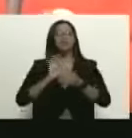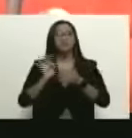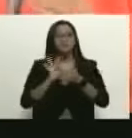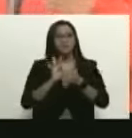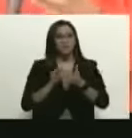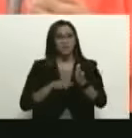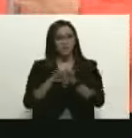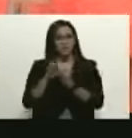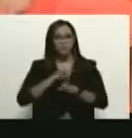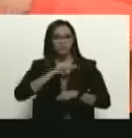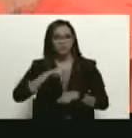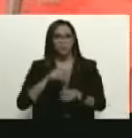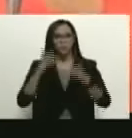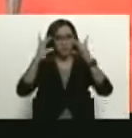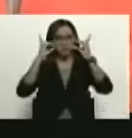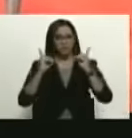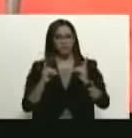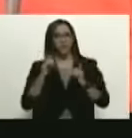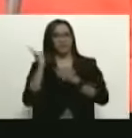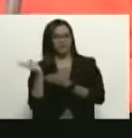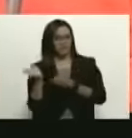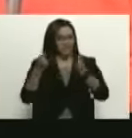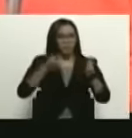porque hemos decidido, tanto allá como acá,